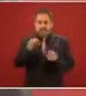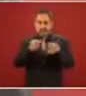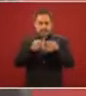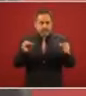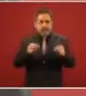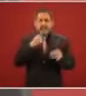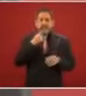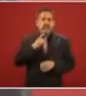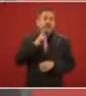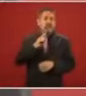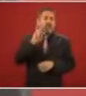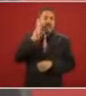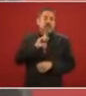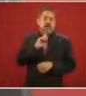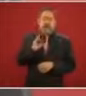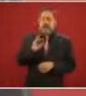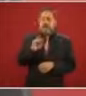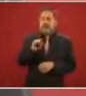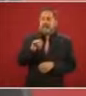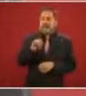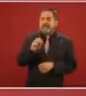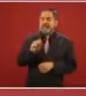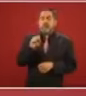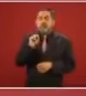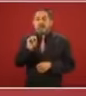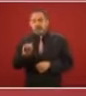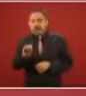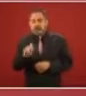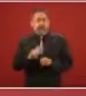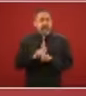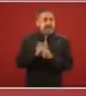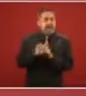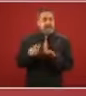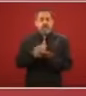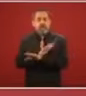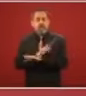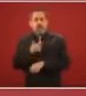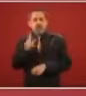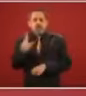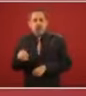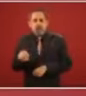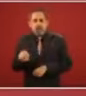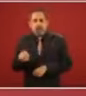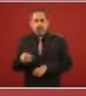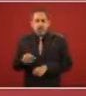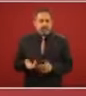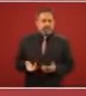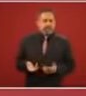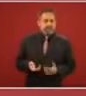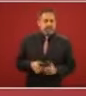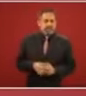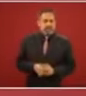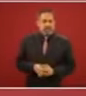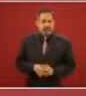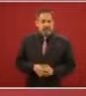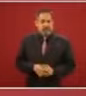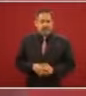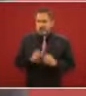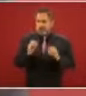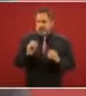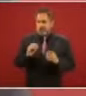feminismo sí, transformación no. ¿O